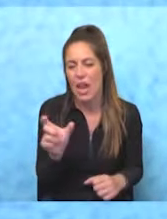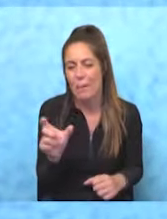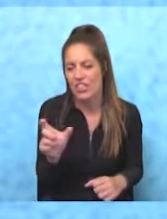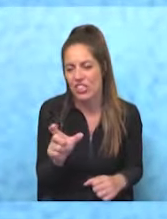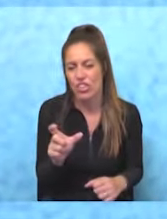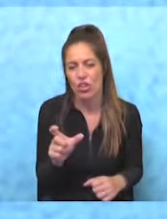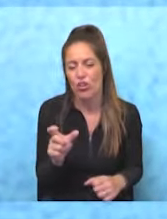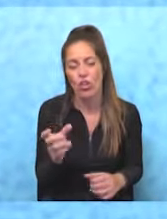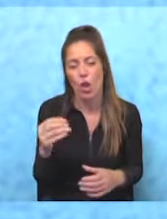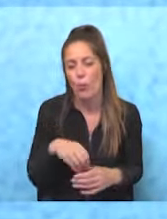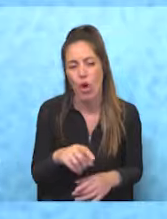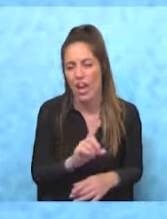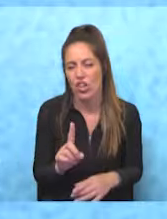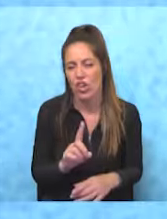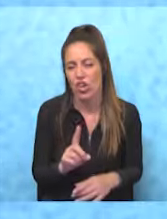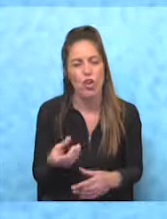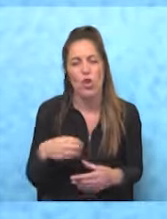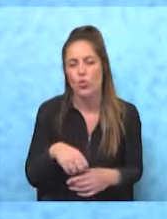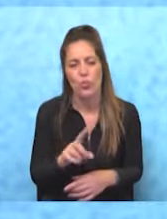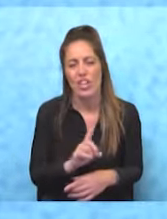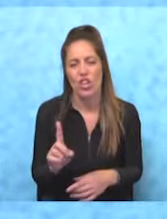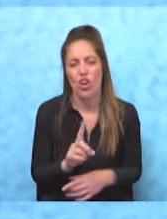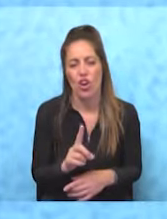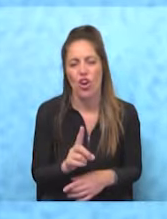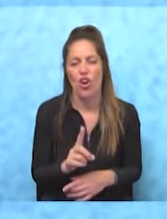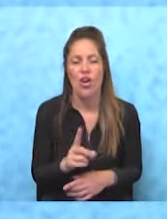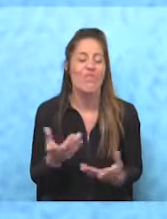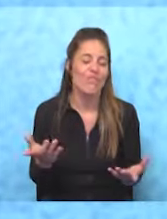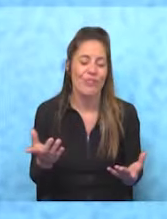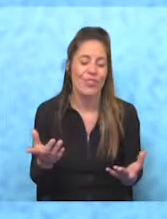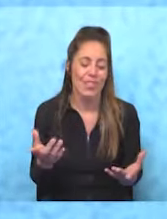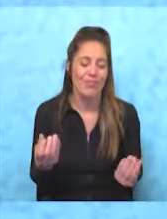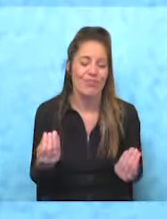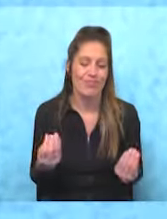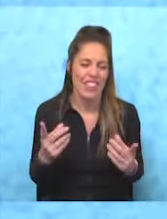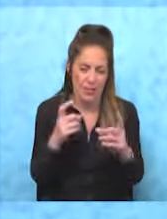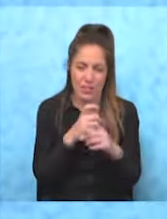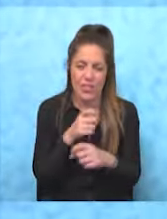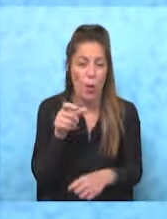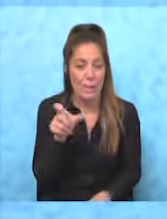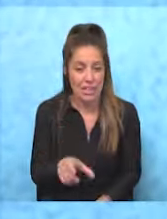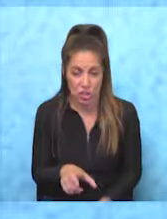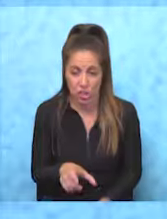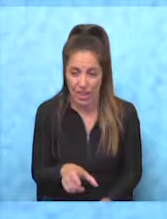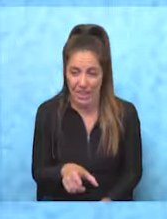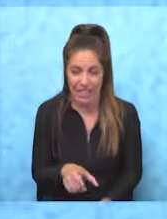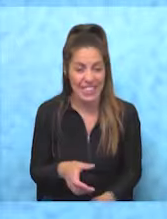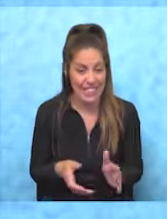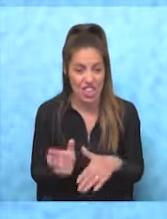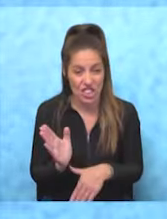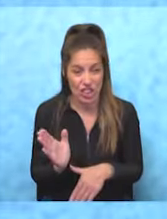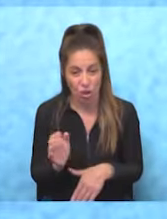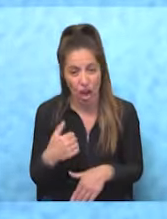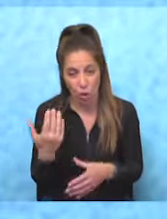a poner no lo ponga no lo no lo su no lo sume porque no porque te va a terminar restando hoy hay gente que se está yendo a